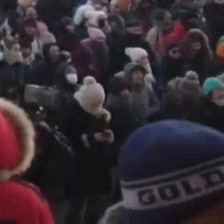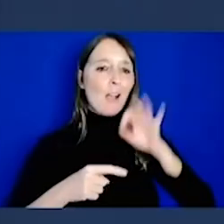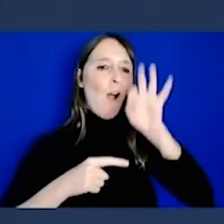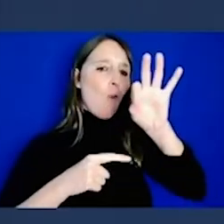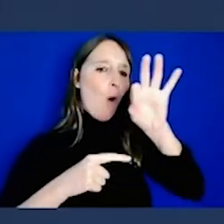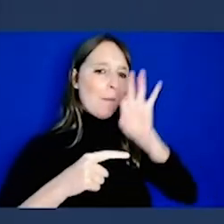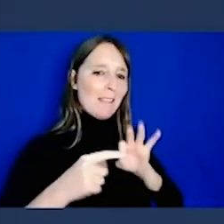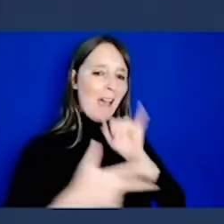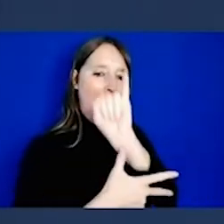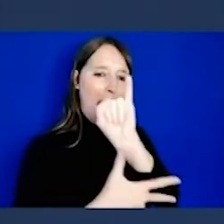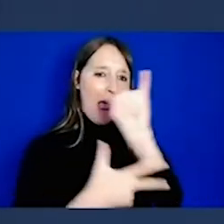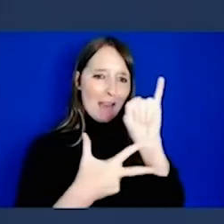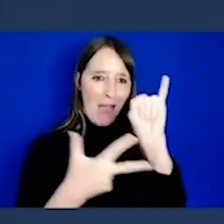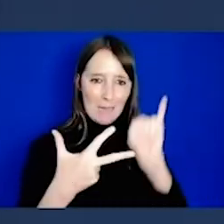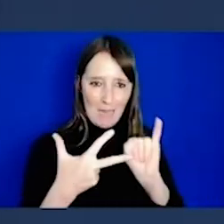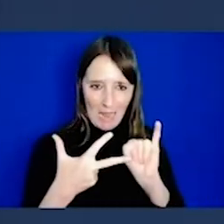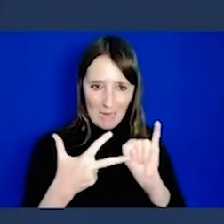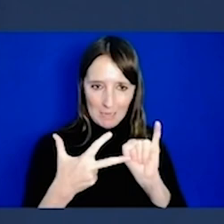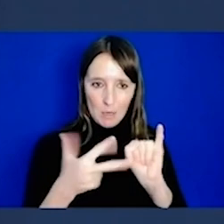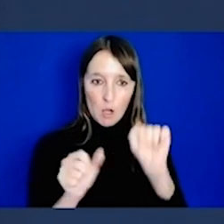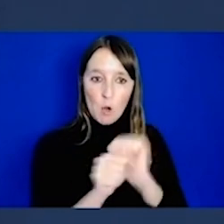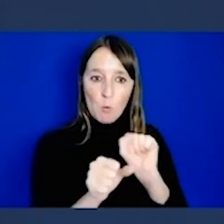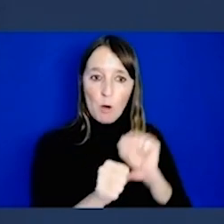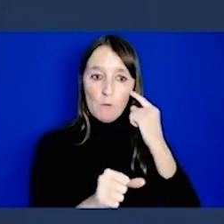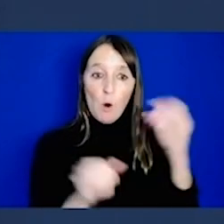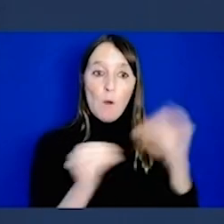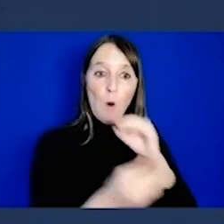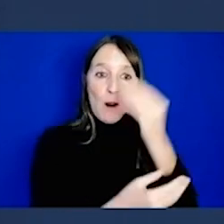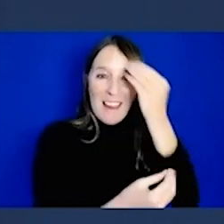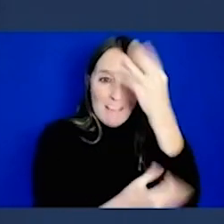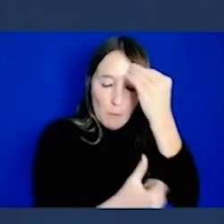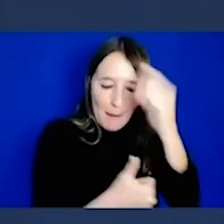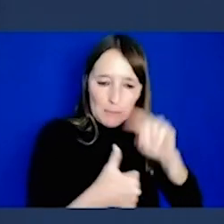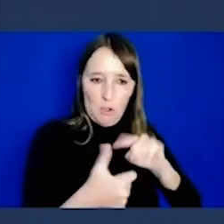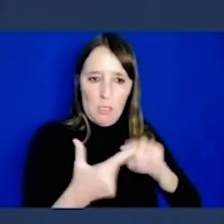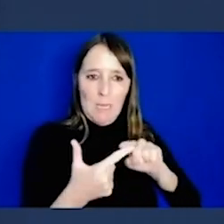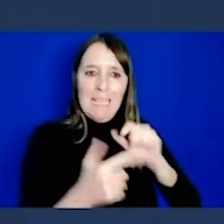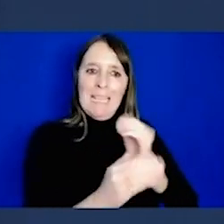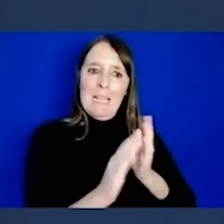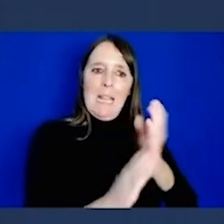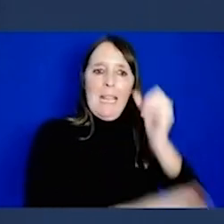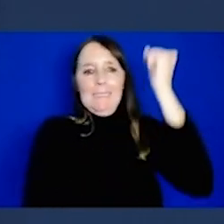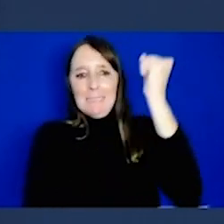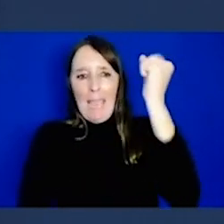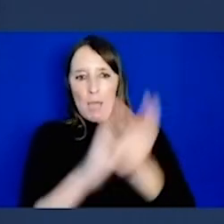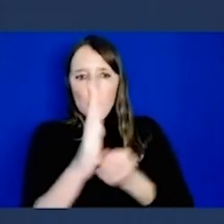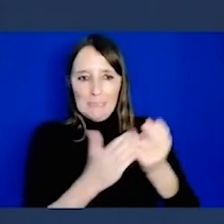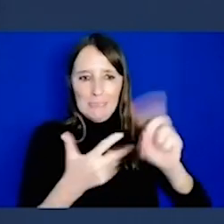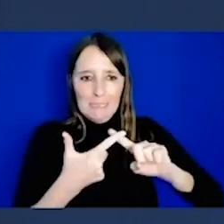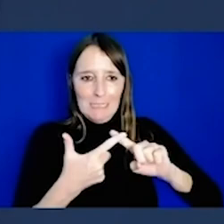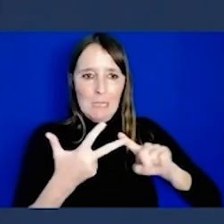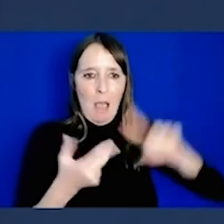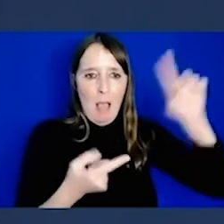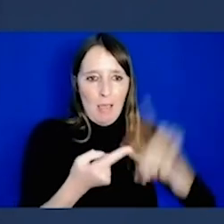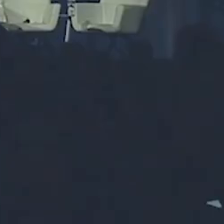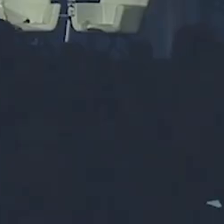flagelo. Necesitamos trabajar por más información, más integridad, menos impunidad y menos indiferencia.